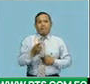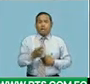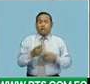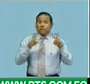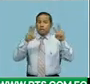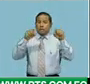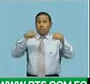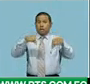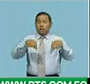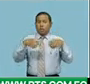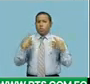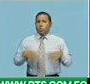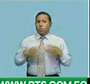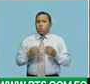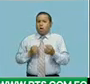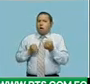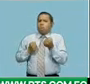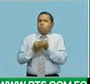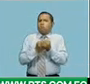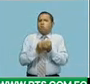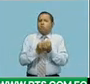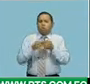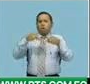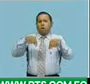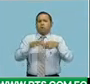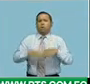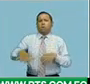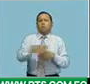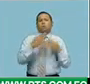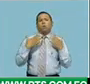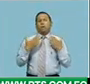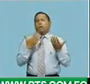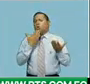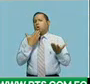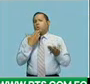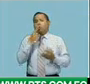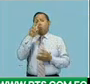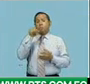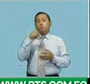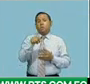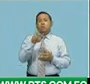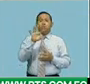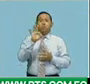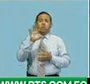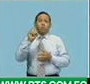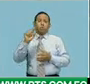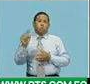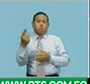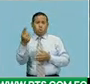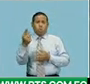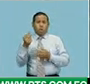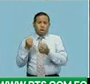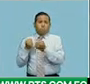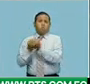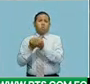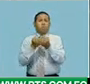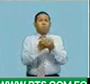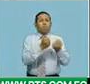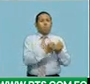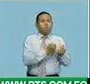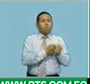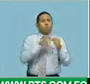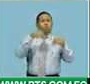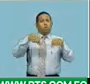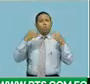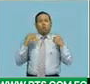ciudad. 2.900 millones en inversión vial, en obras de gestión directa del gobierno y otras con alianza